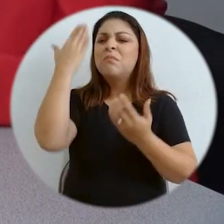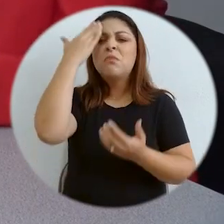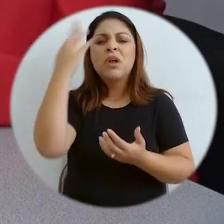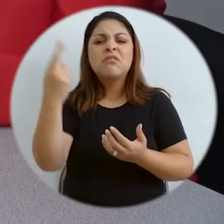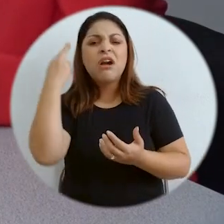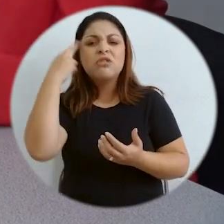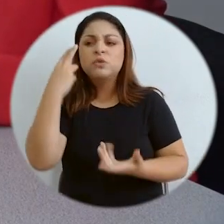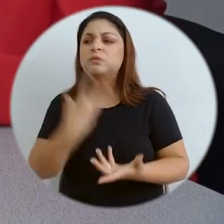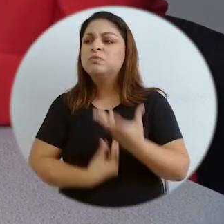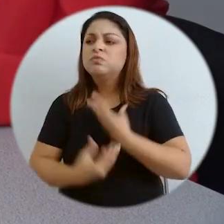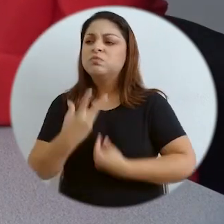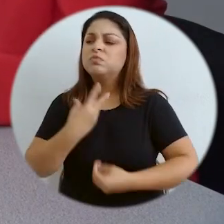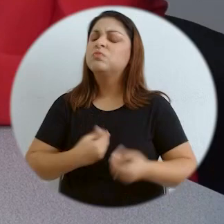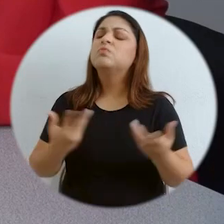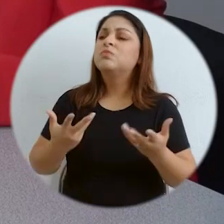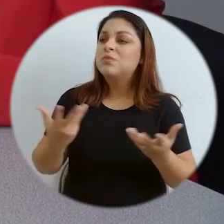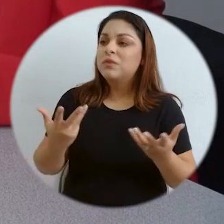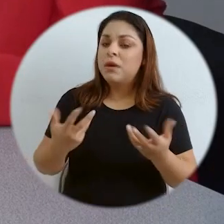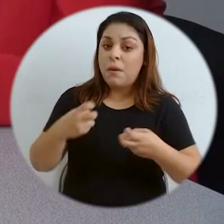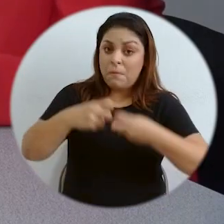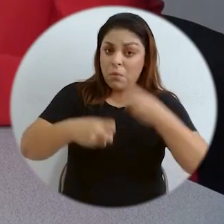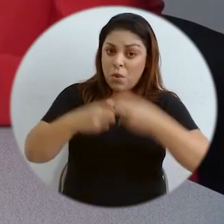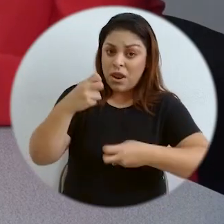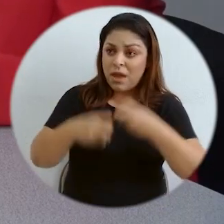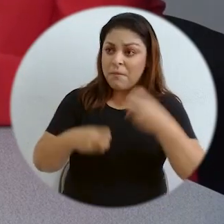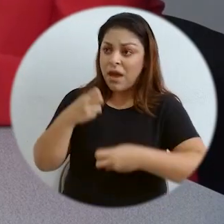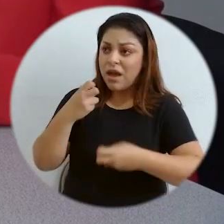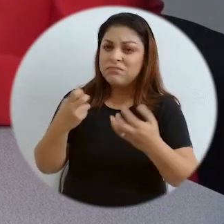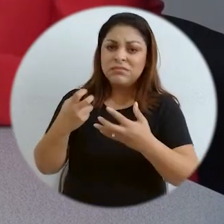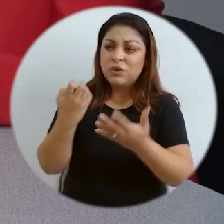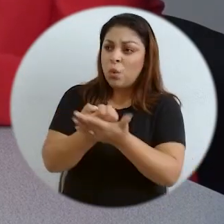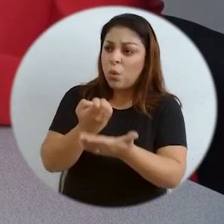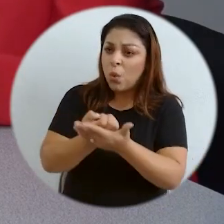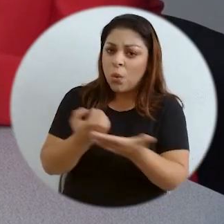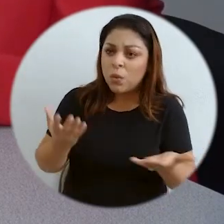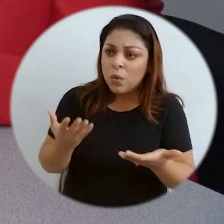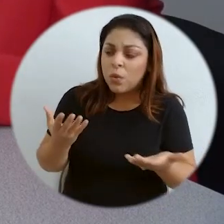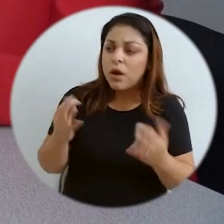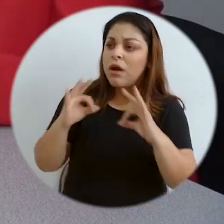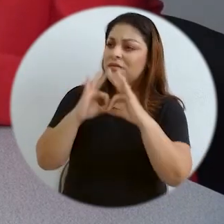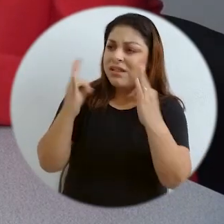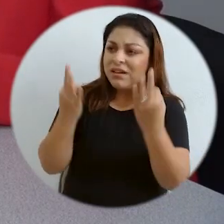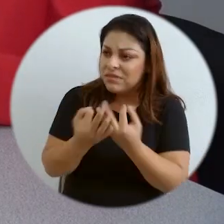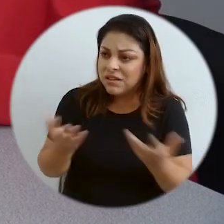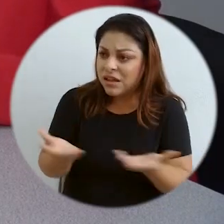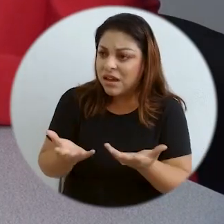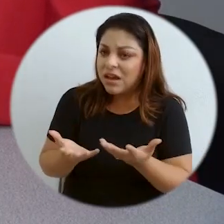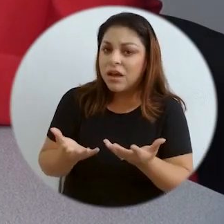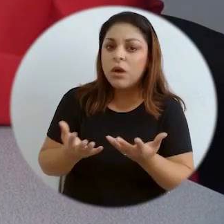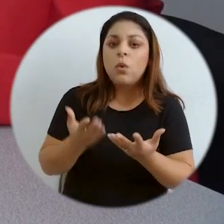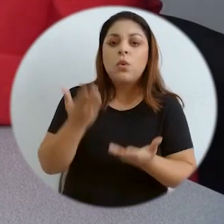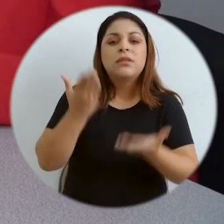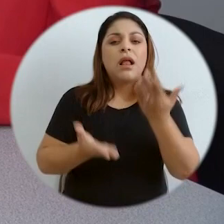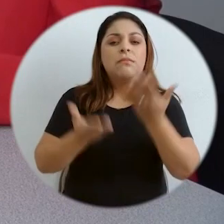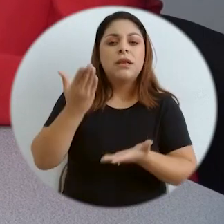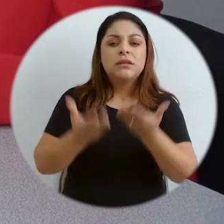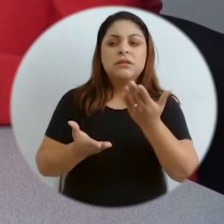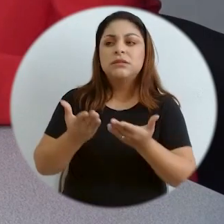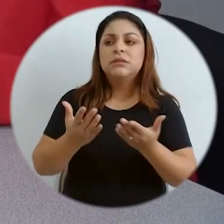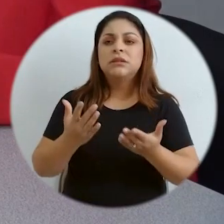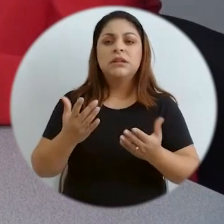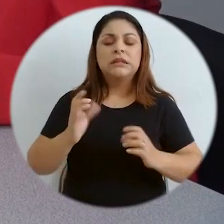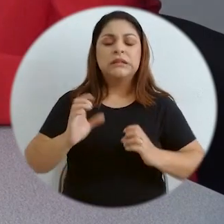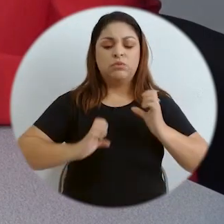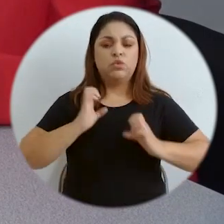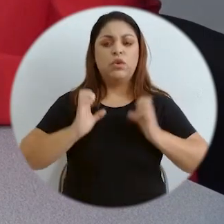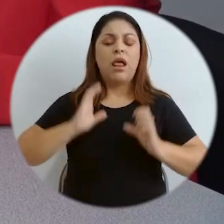ese sufrimiento. Si es un problema, ¿verdad? Que se tiene que resolver, un problema económico, un problema familiar, o eventualmente